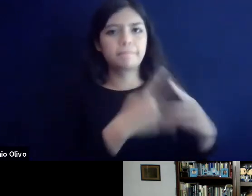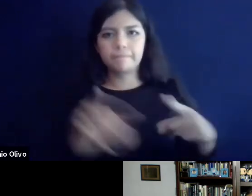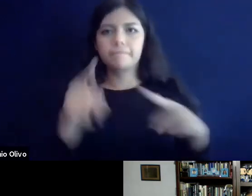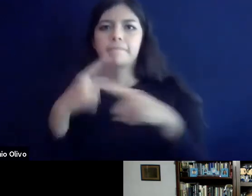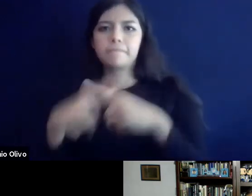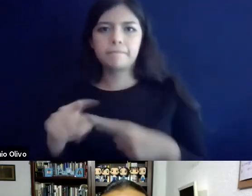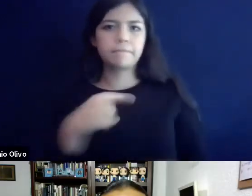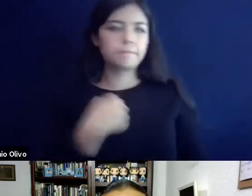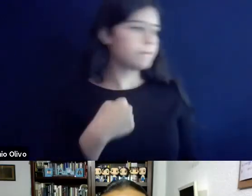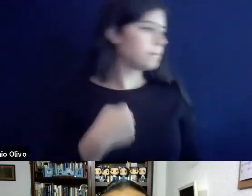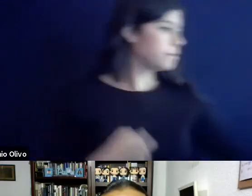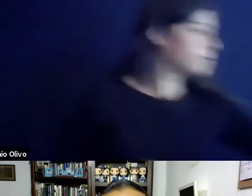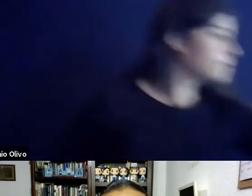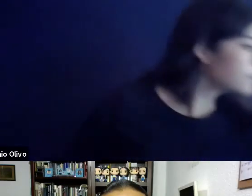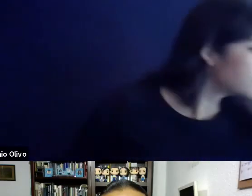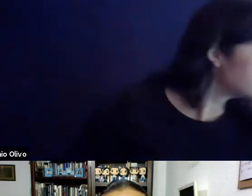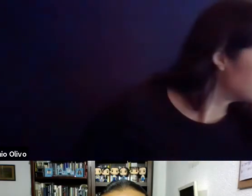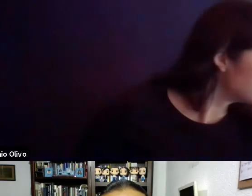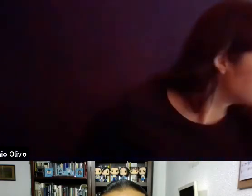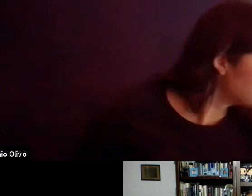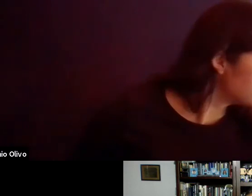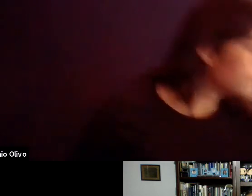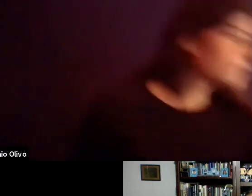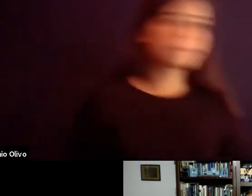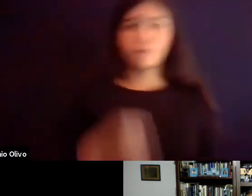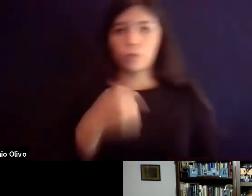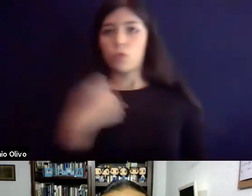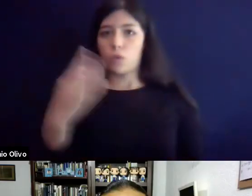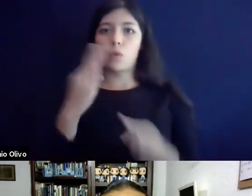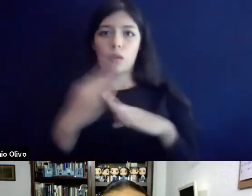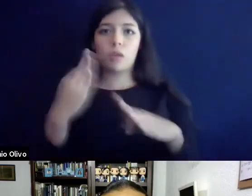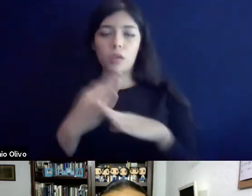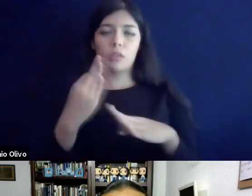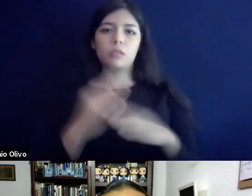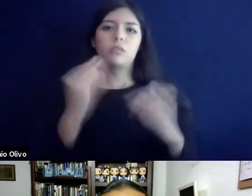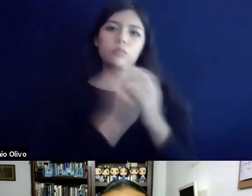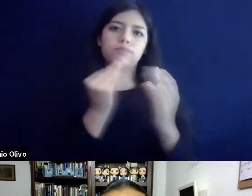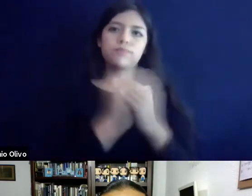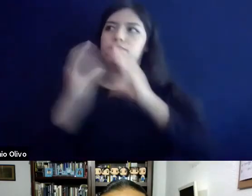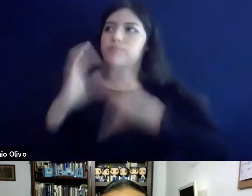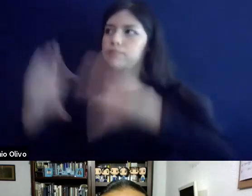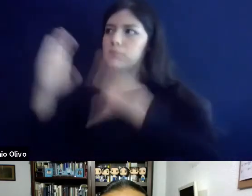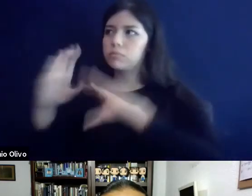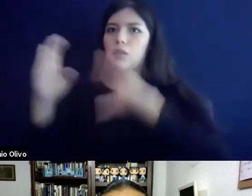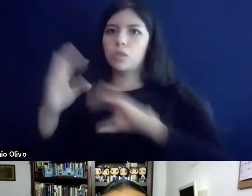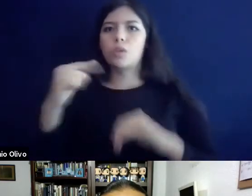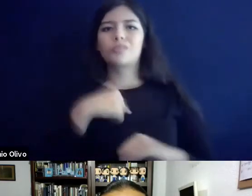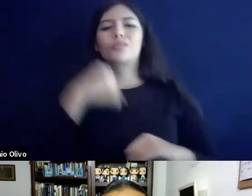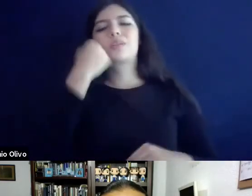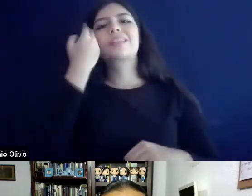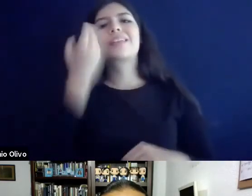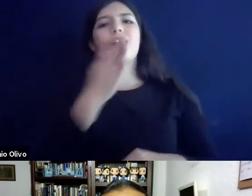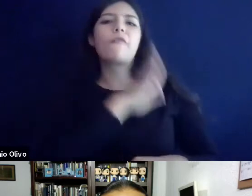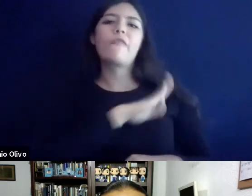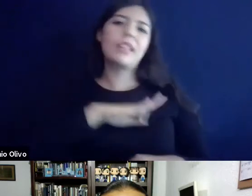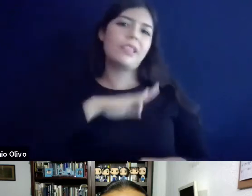mi felicidad, lo que busco cuando estudiando canto, investigación, y yo busco ser feliz, ese es mi objetivo,